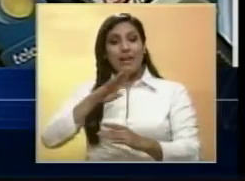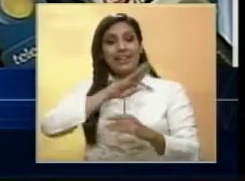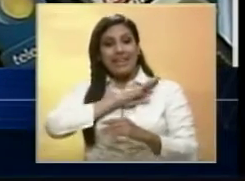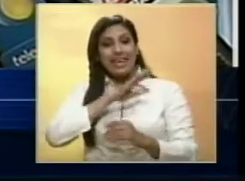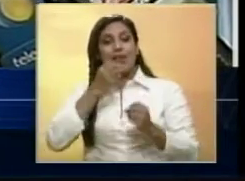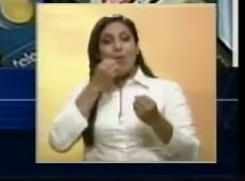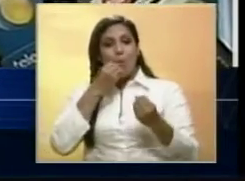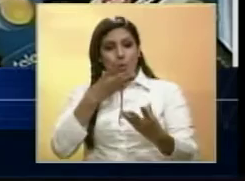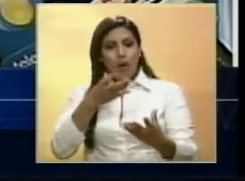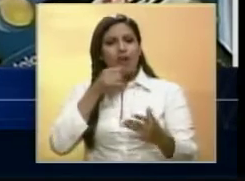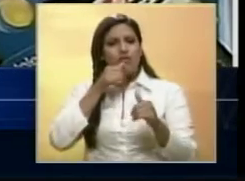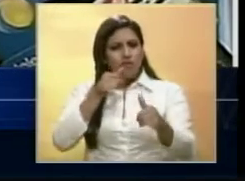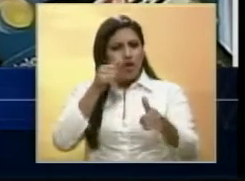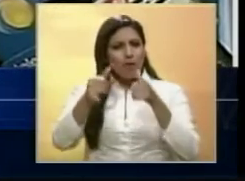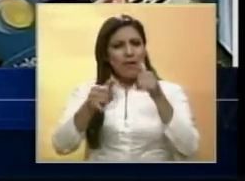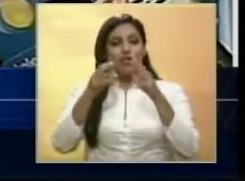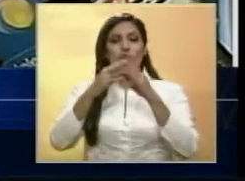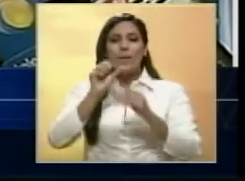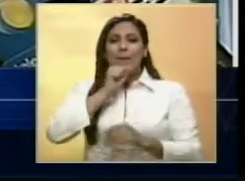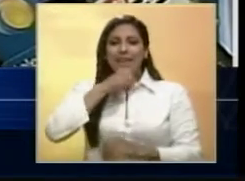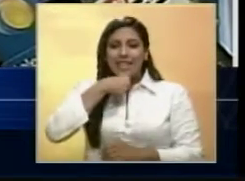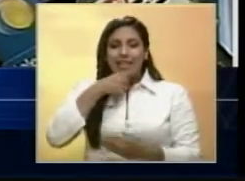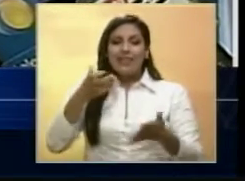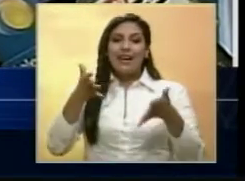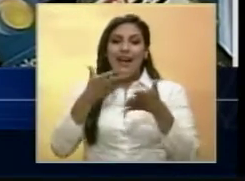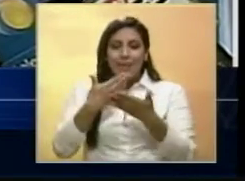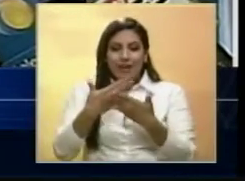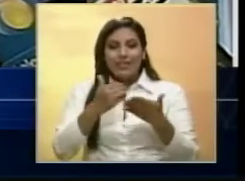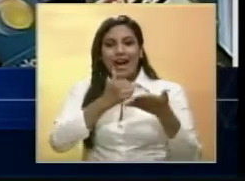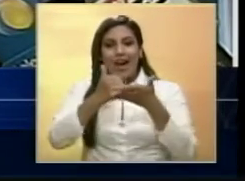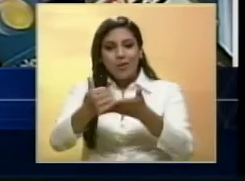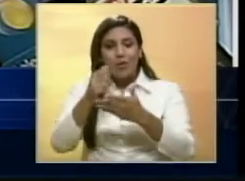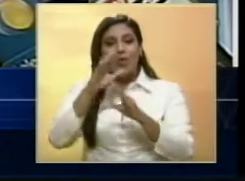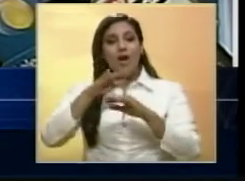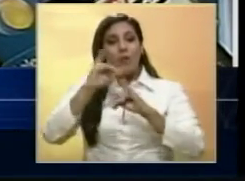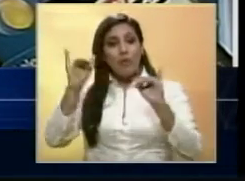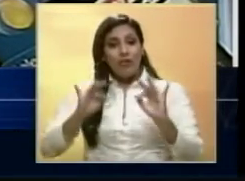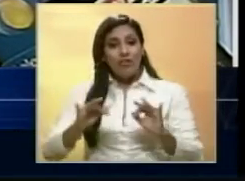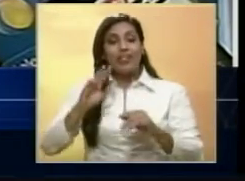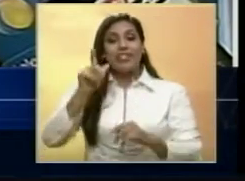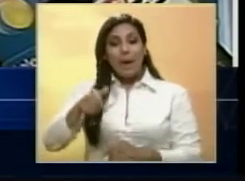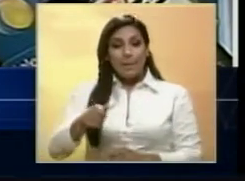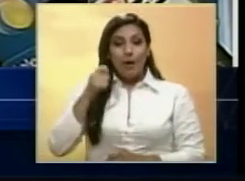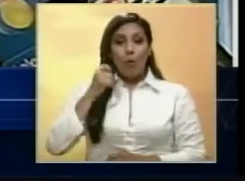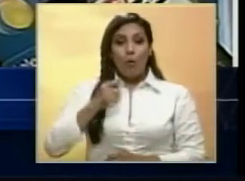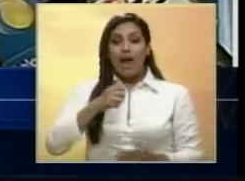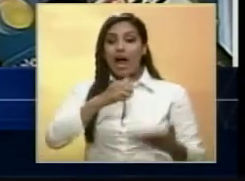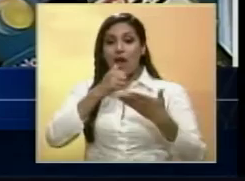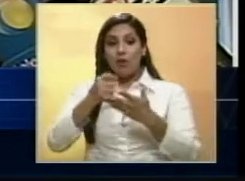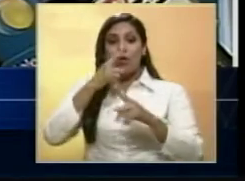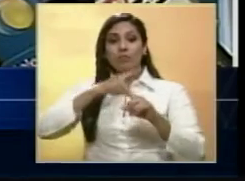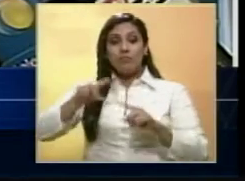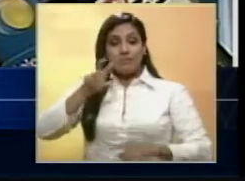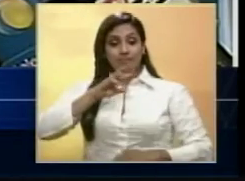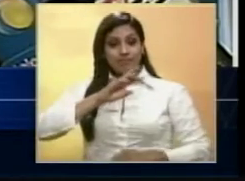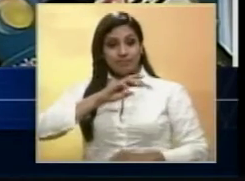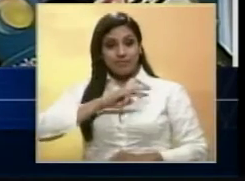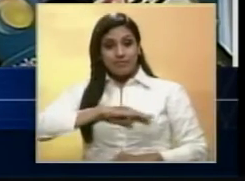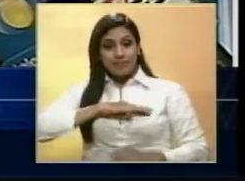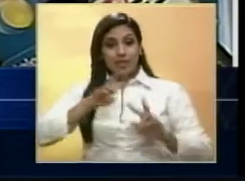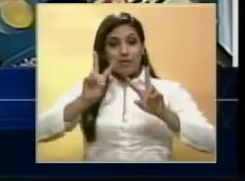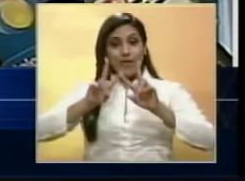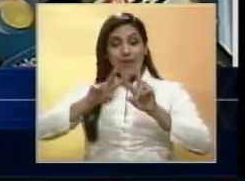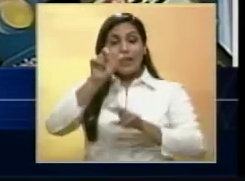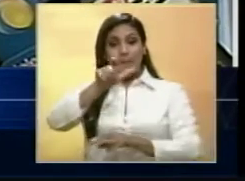cargada de buenas noticias para nuestros abuelos y abuelas, pensionados y jubilados, para los venezolanos que están en la misión vivienda, que van a ser dueños